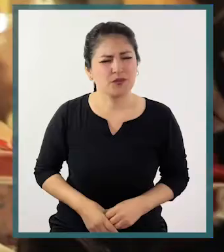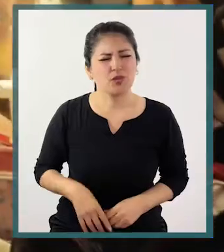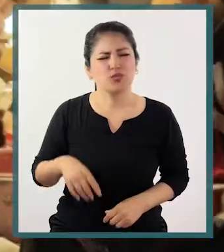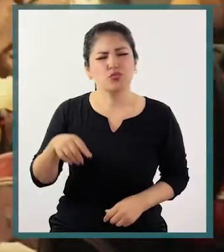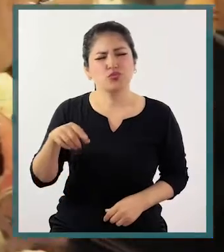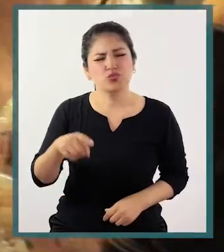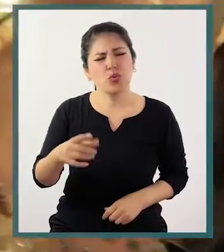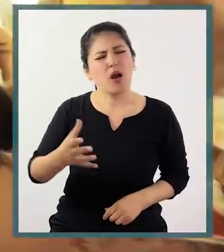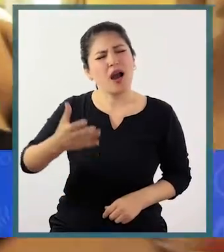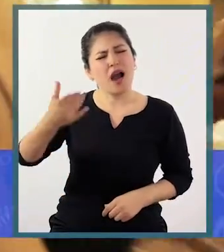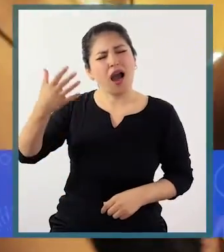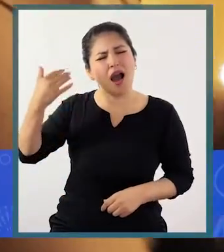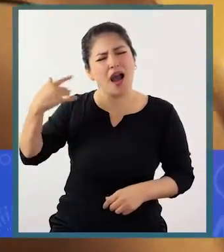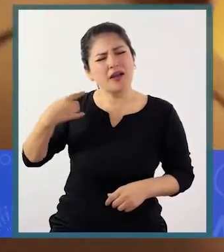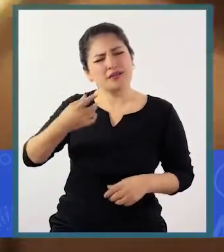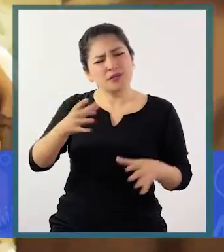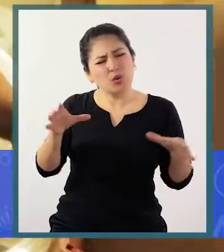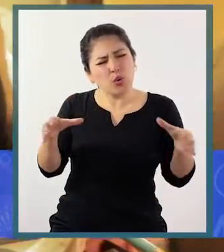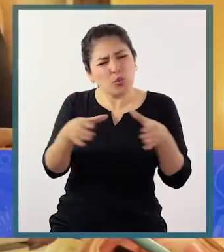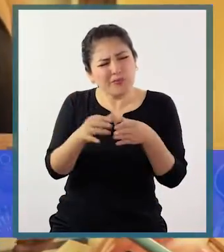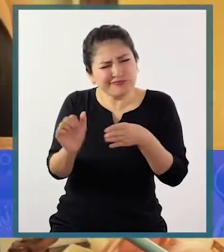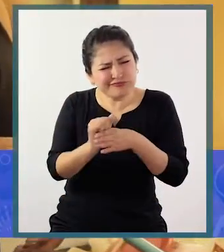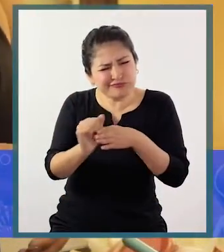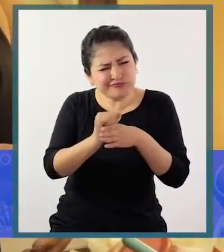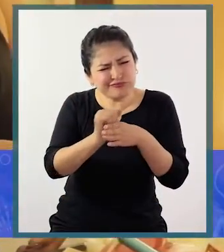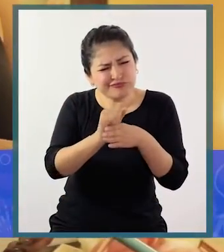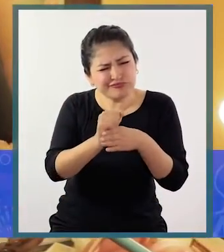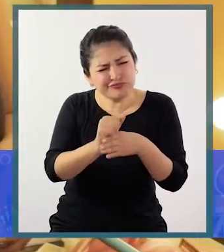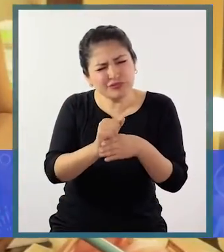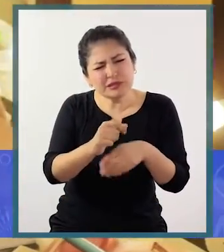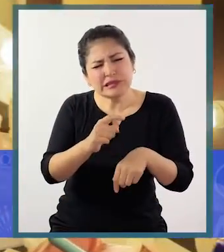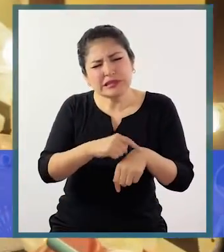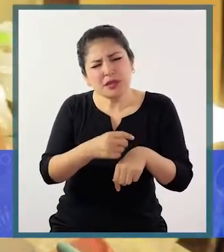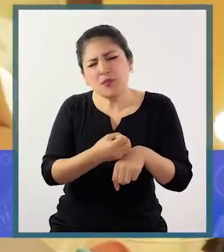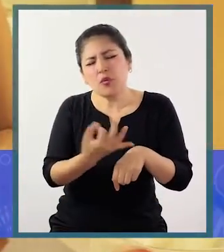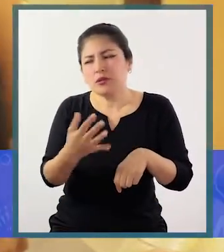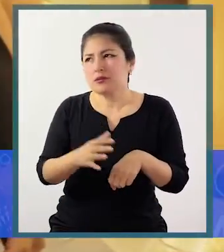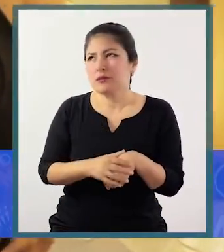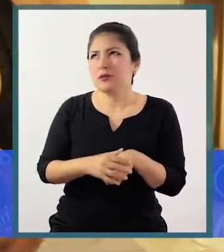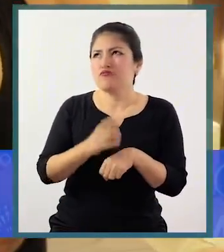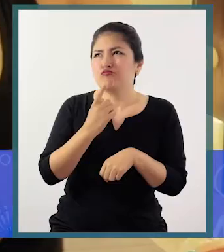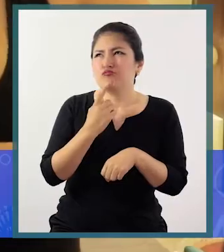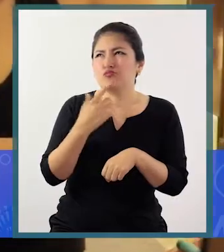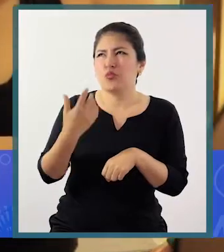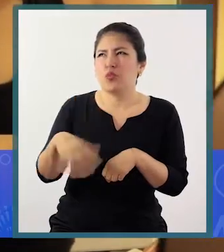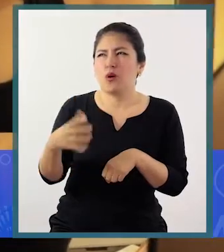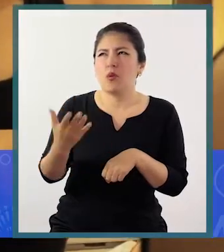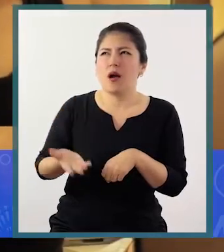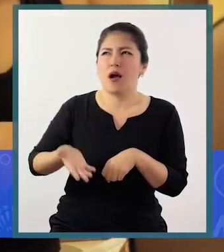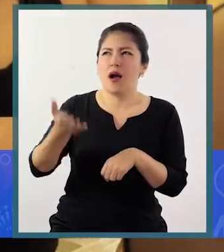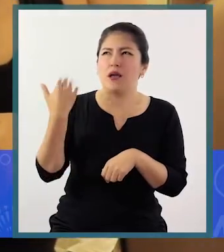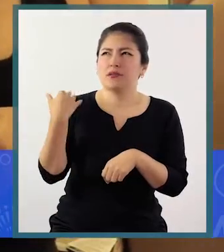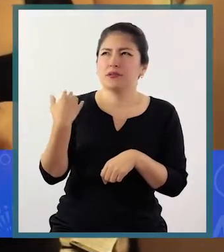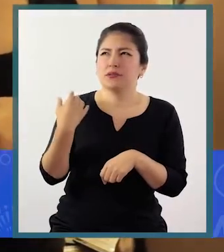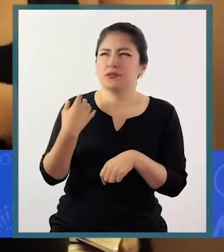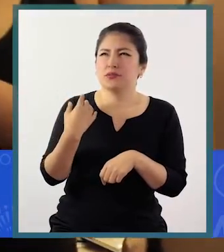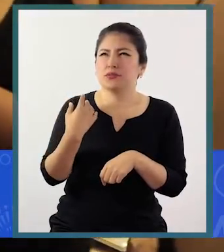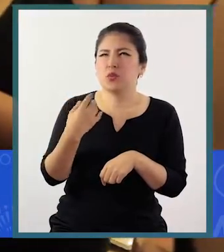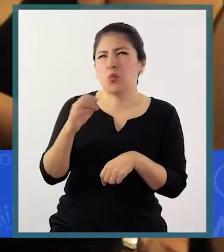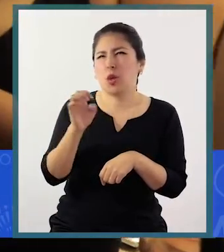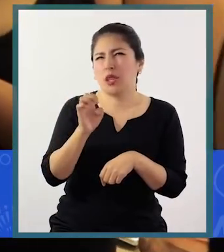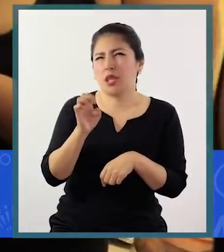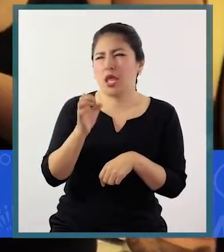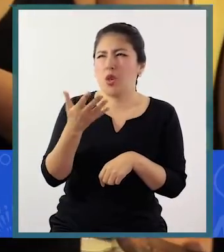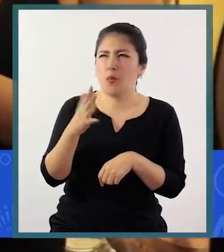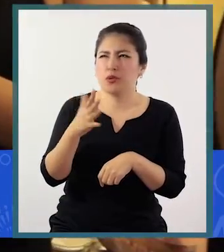¿Cuánto tiempo se han preparado para este gran espectáculo? Uy, wow, desde sí. Inicios de este año. Sí, ¿no?